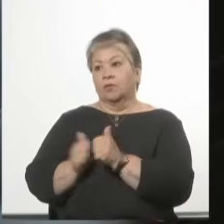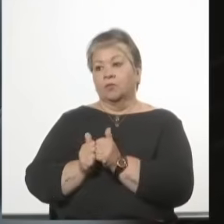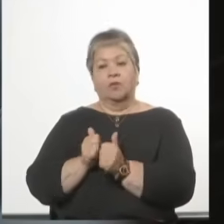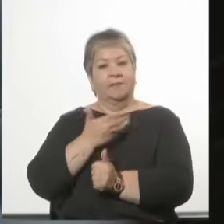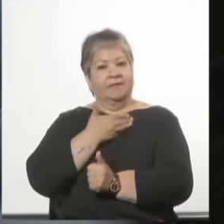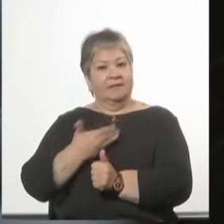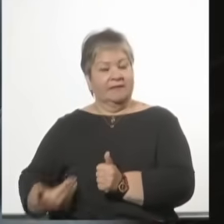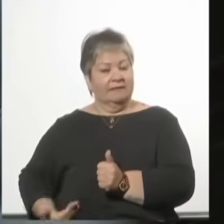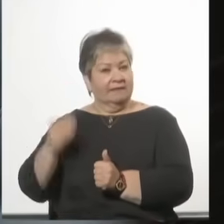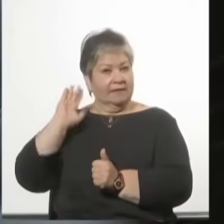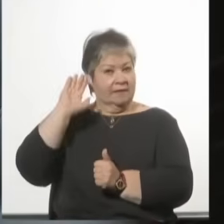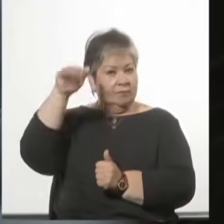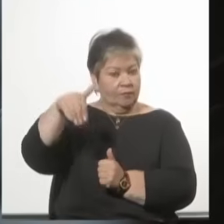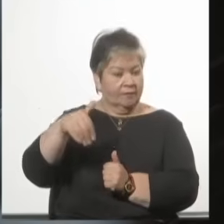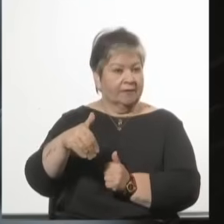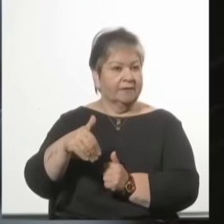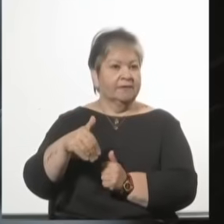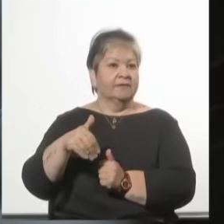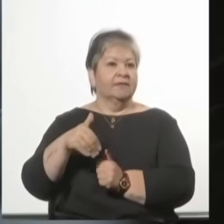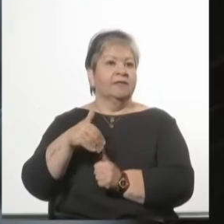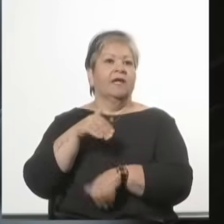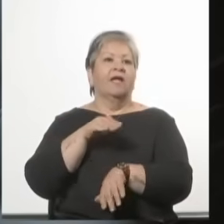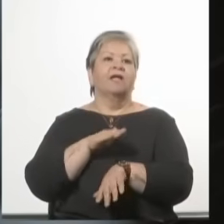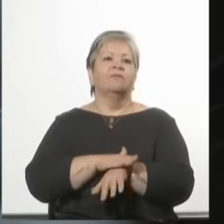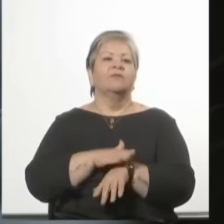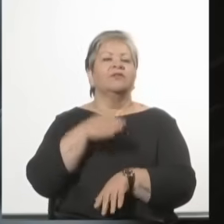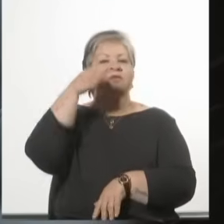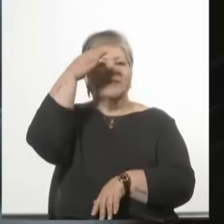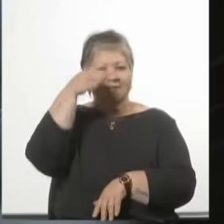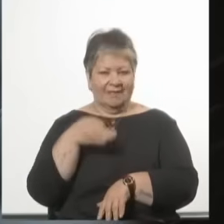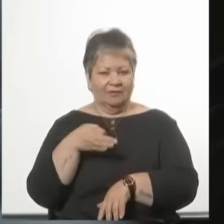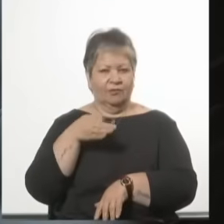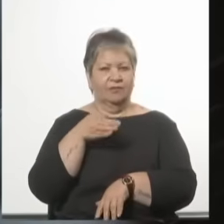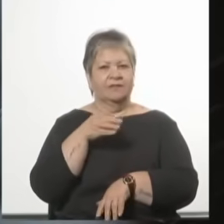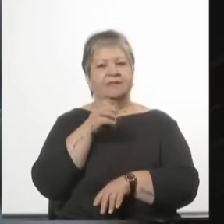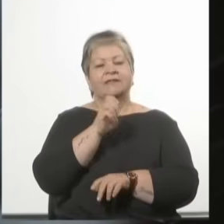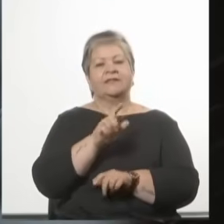la República, a la hora exacta,